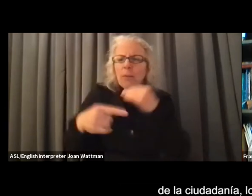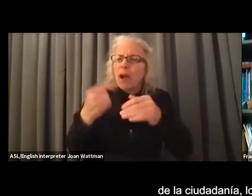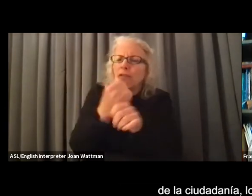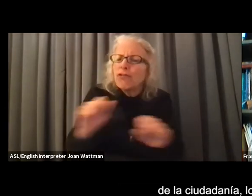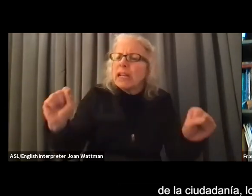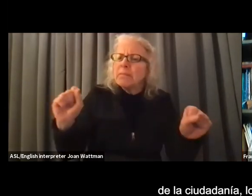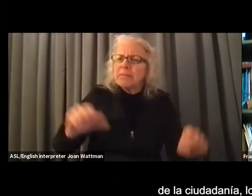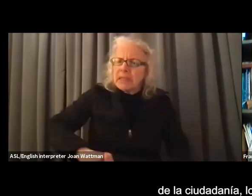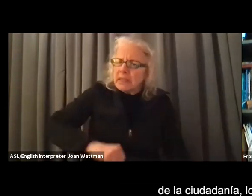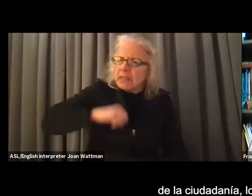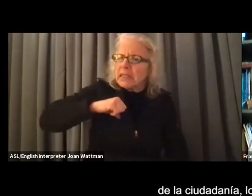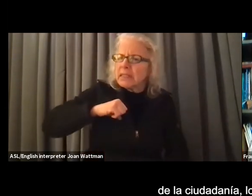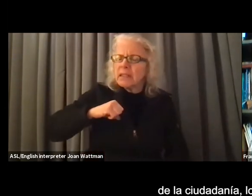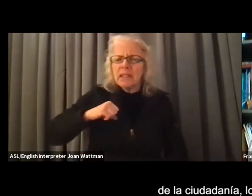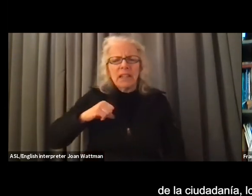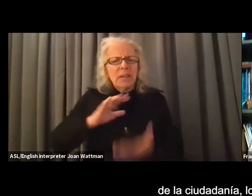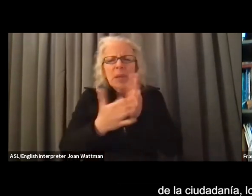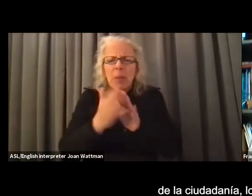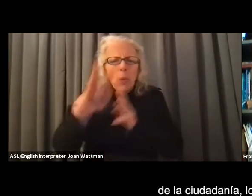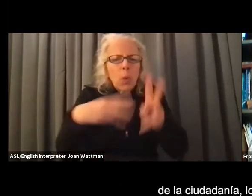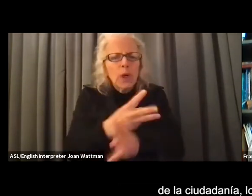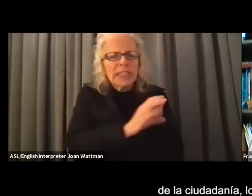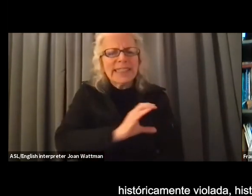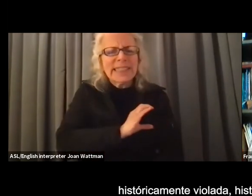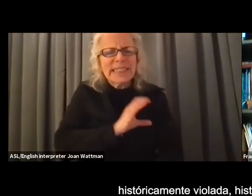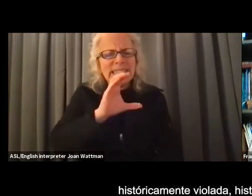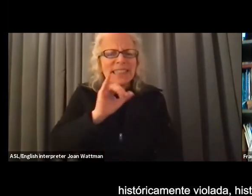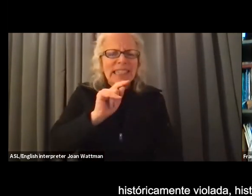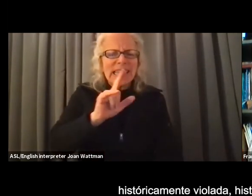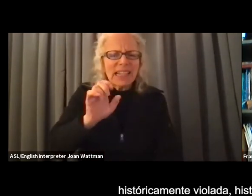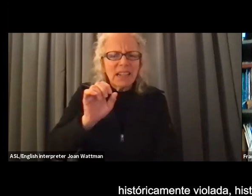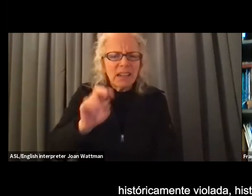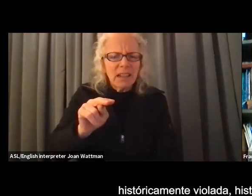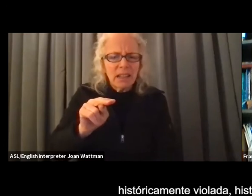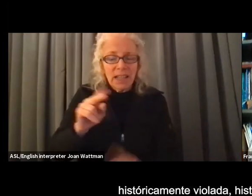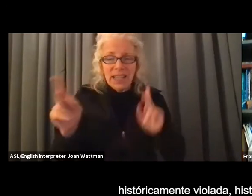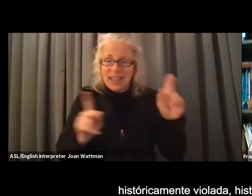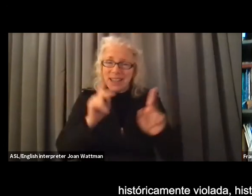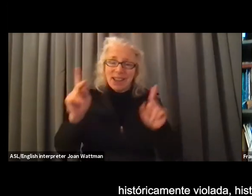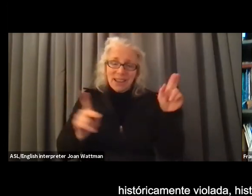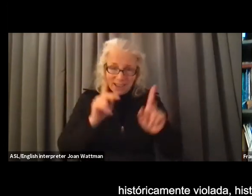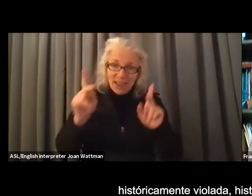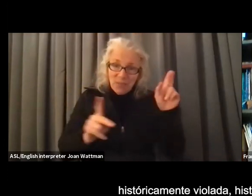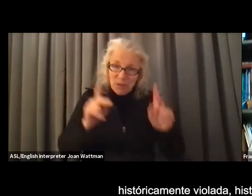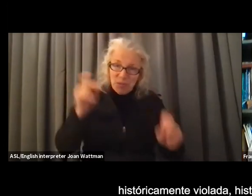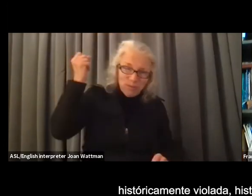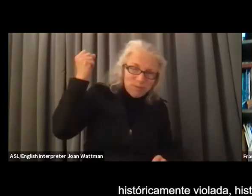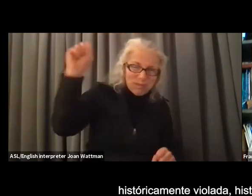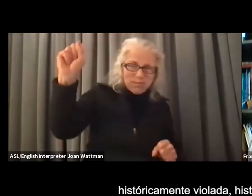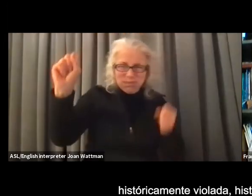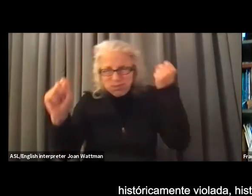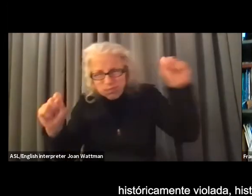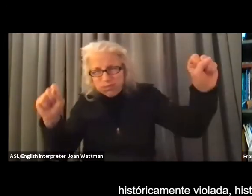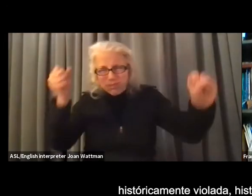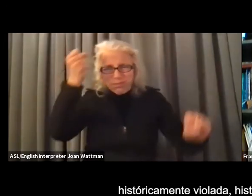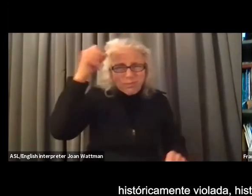han venido empujándolos de alguna manera han sido estos pueblos históricamente